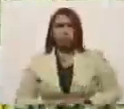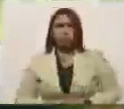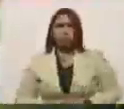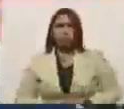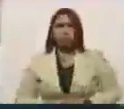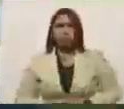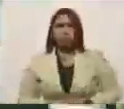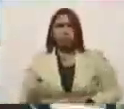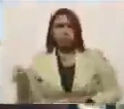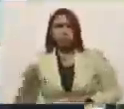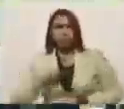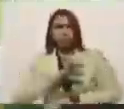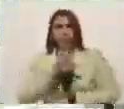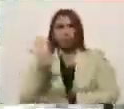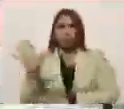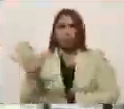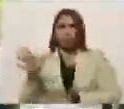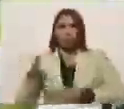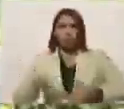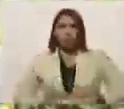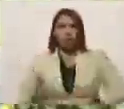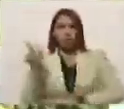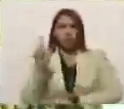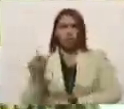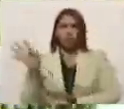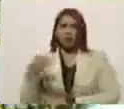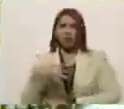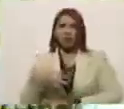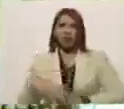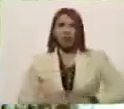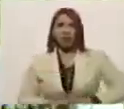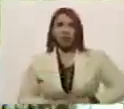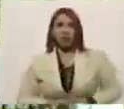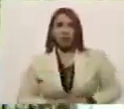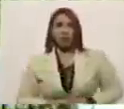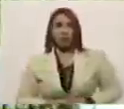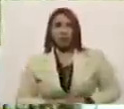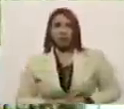El sol de Venezuela nace en el Esequibo.